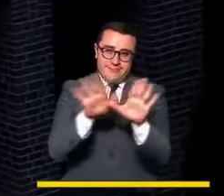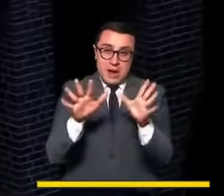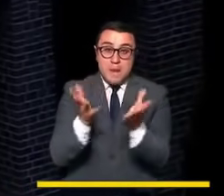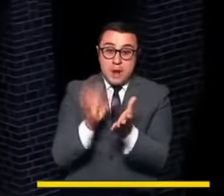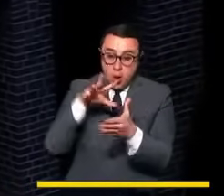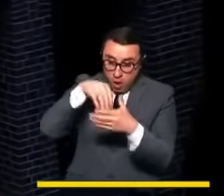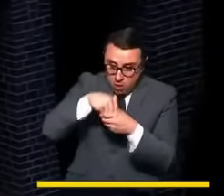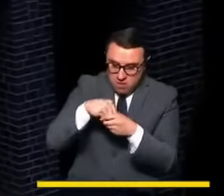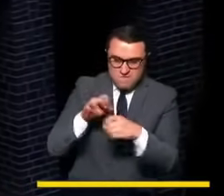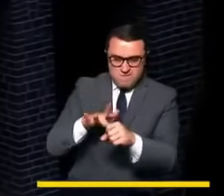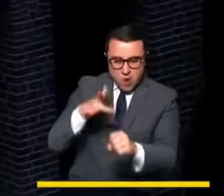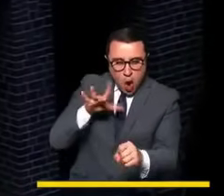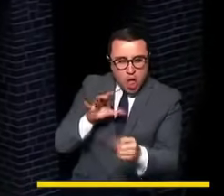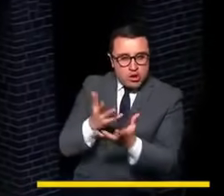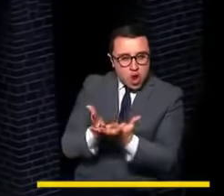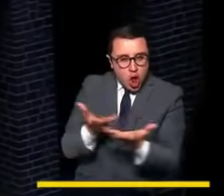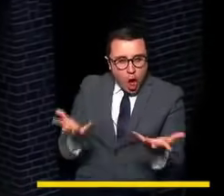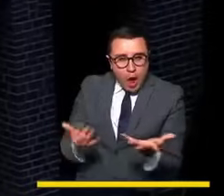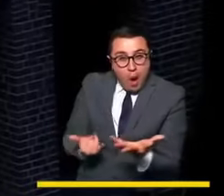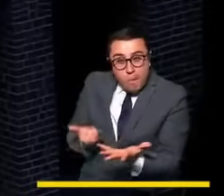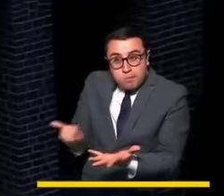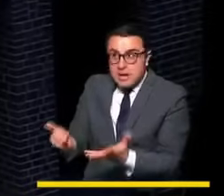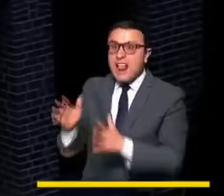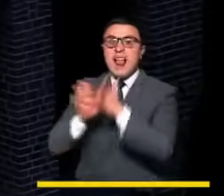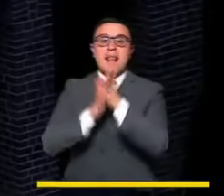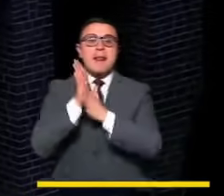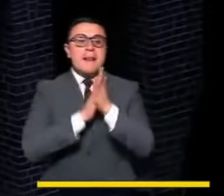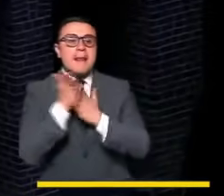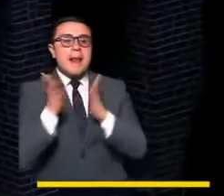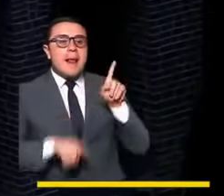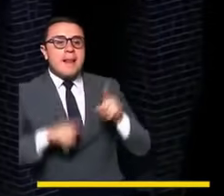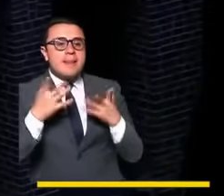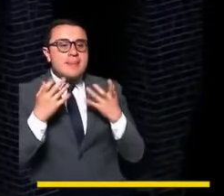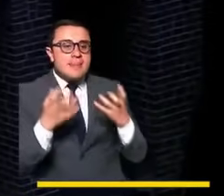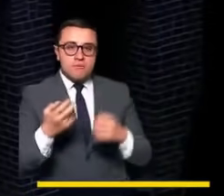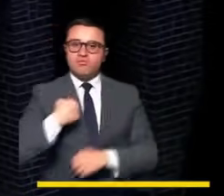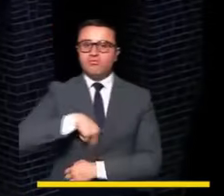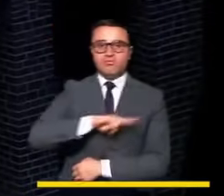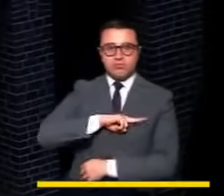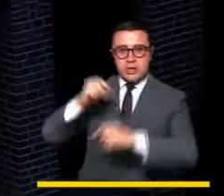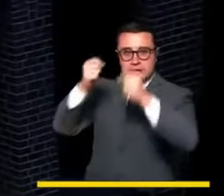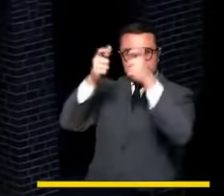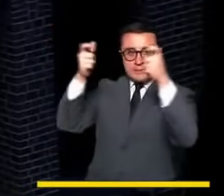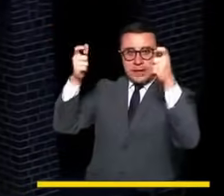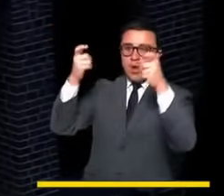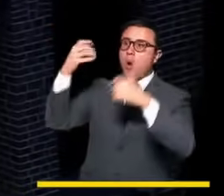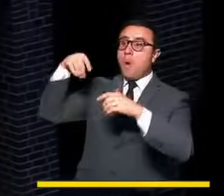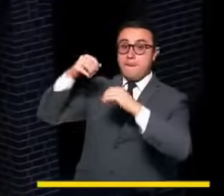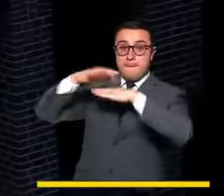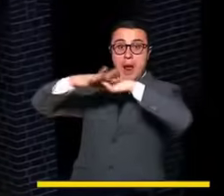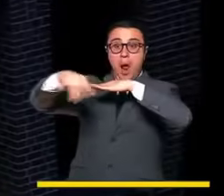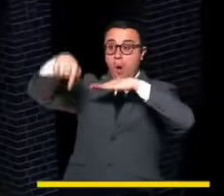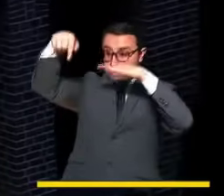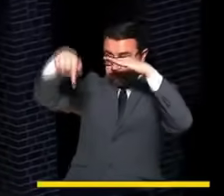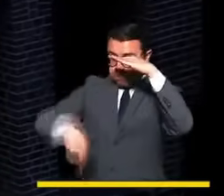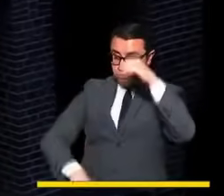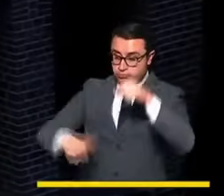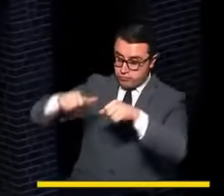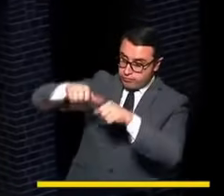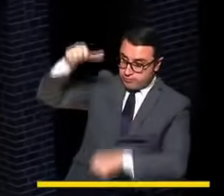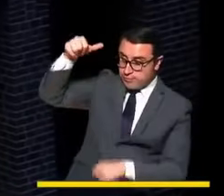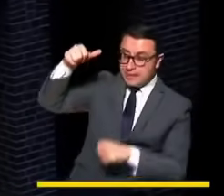codicia por tener el cargamento. Nosotros lo tenemos bajo control, en el fondo del mar, 600